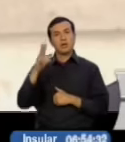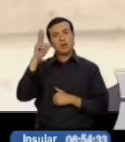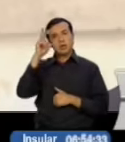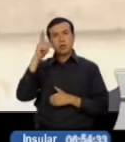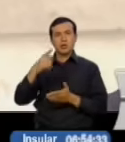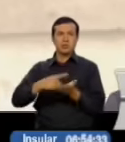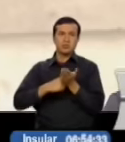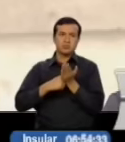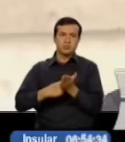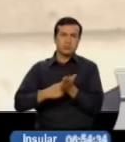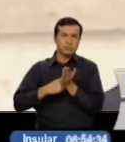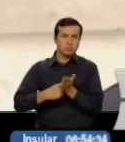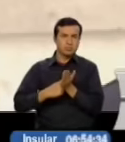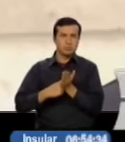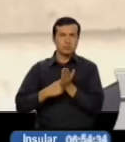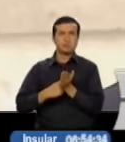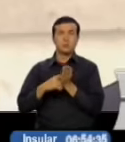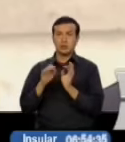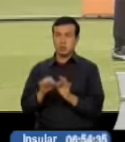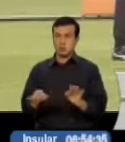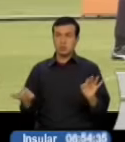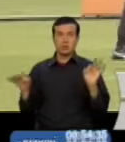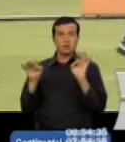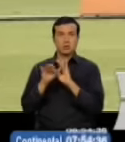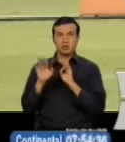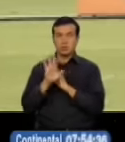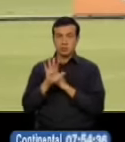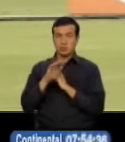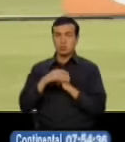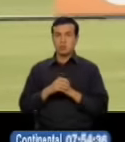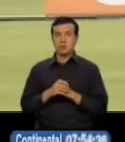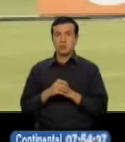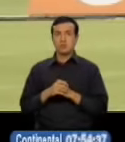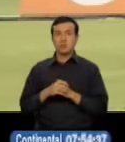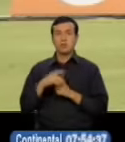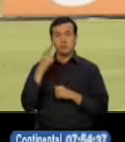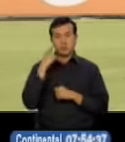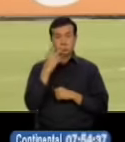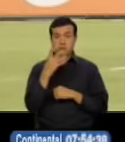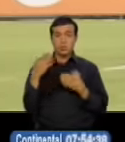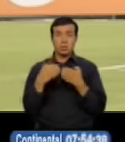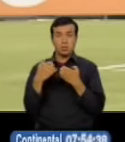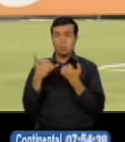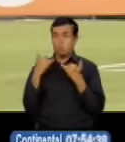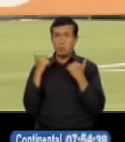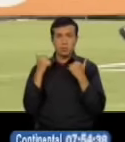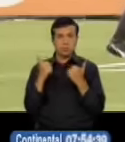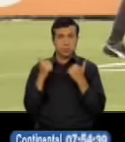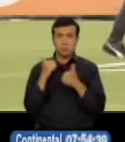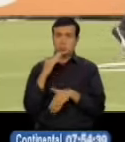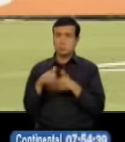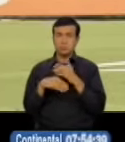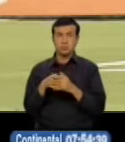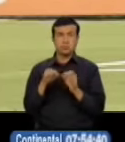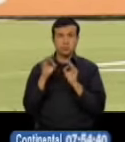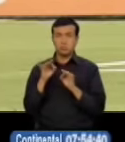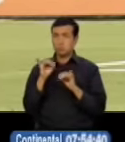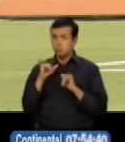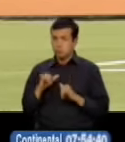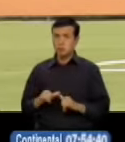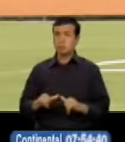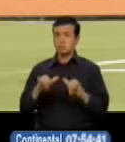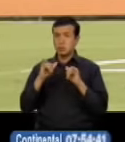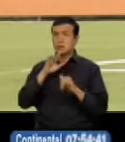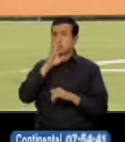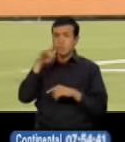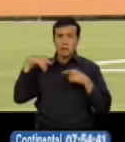va a estar la clave, el que mantenga más el balón, porque es un equipo que juega bien. Nosotros también estamos en esa tónica de